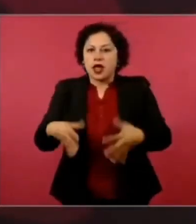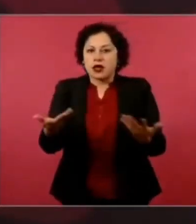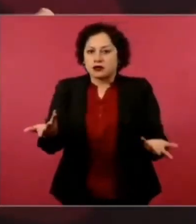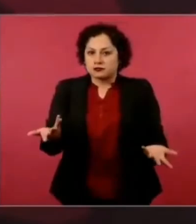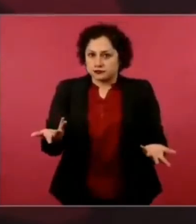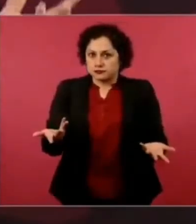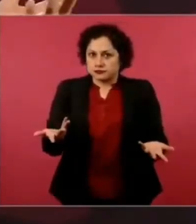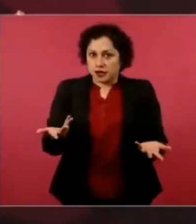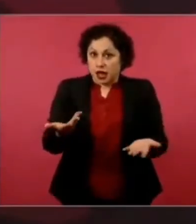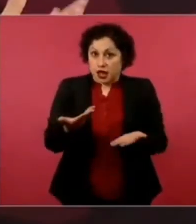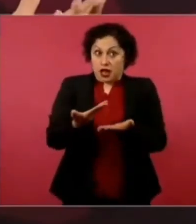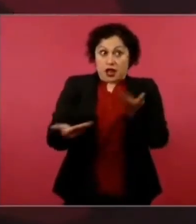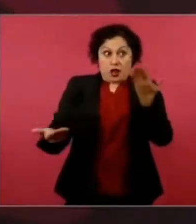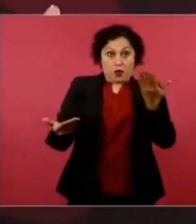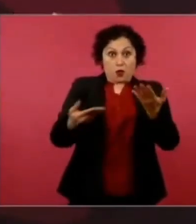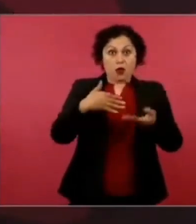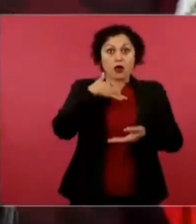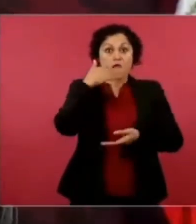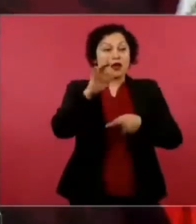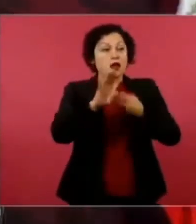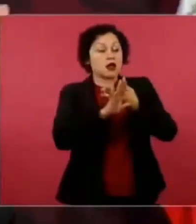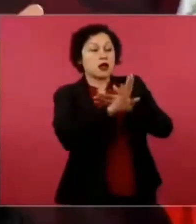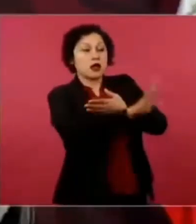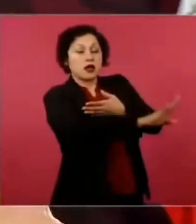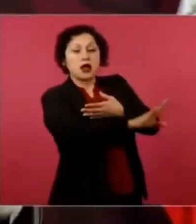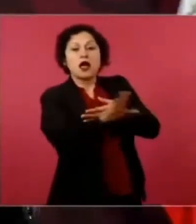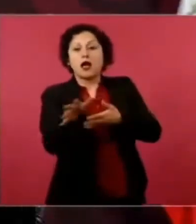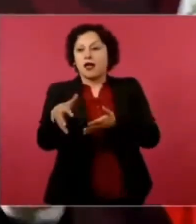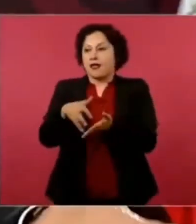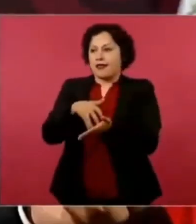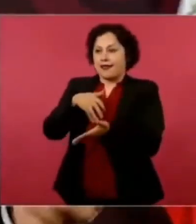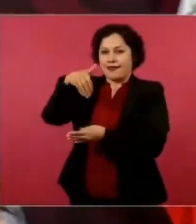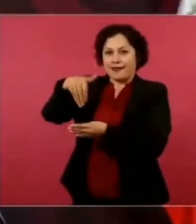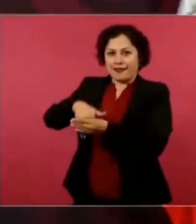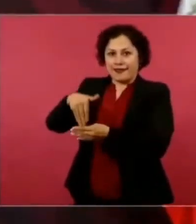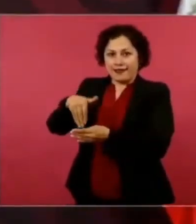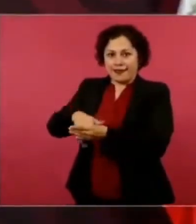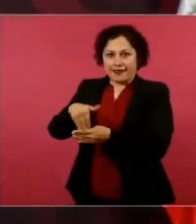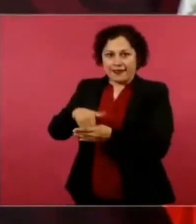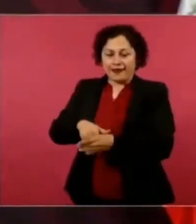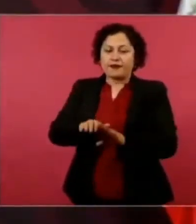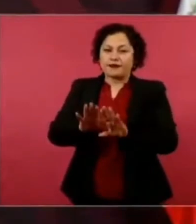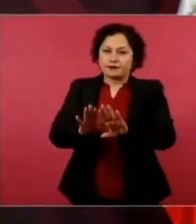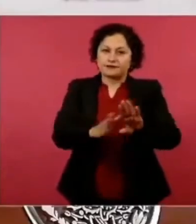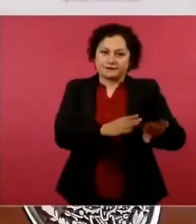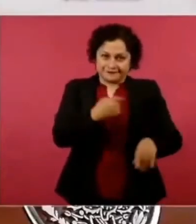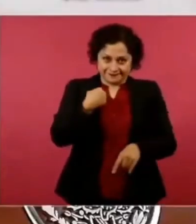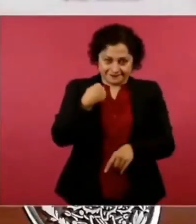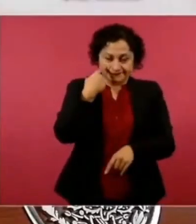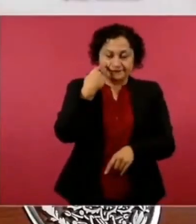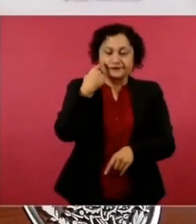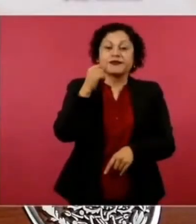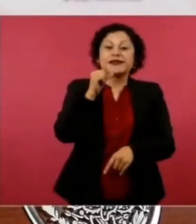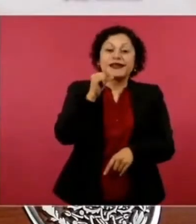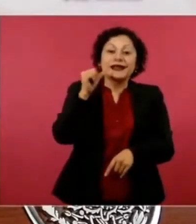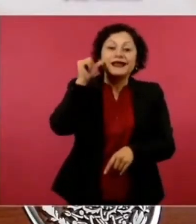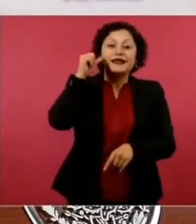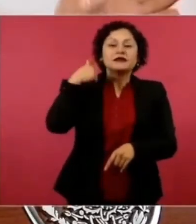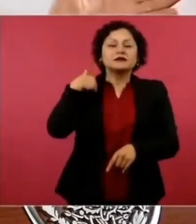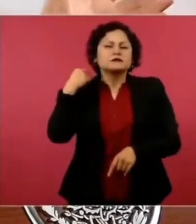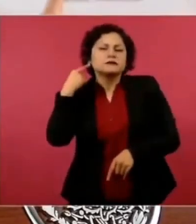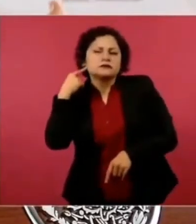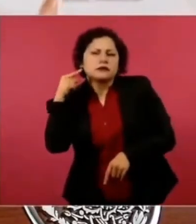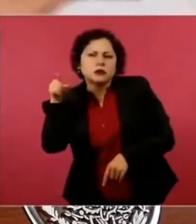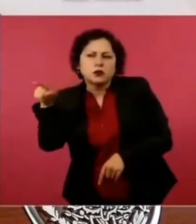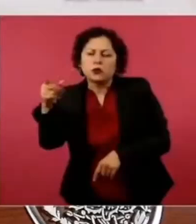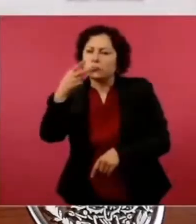Todavía hay quienes dicen, ayer he estado yo medio escuchando a un señor Fonseca diciendo, no, pues